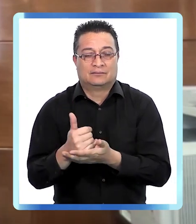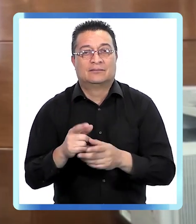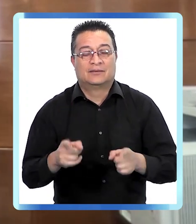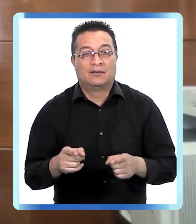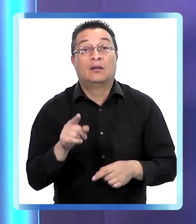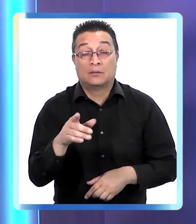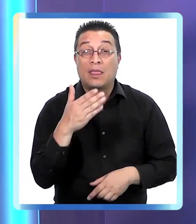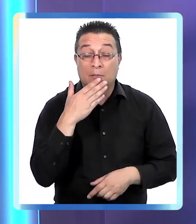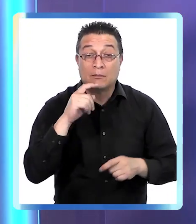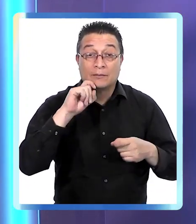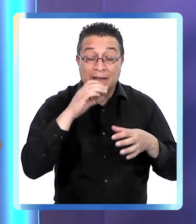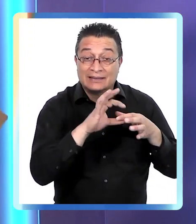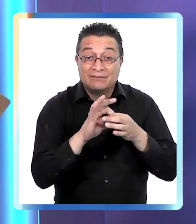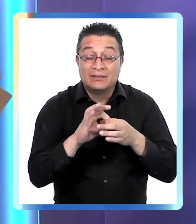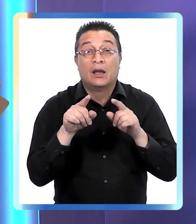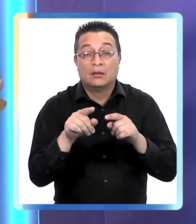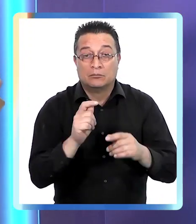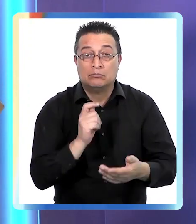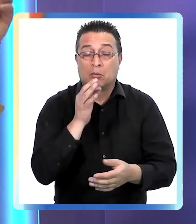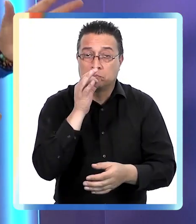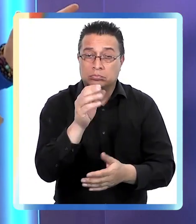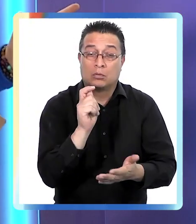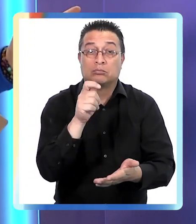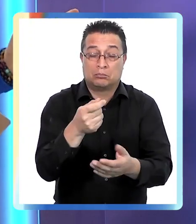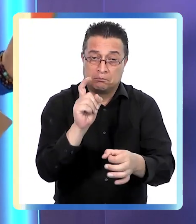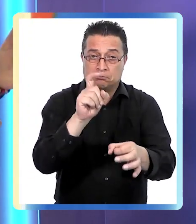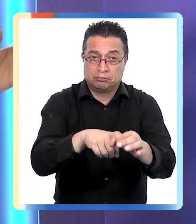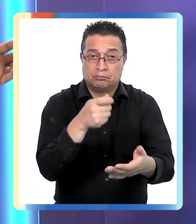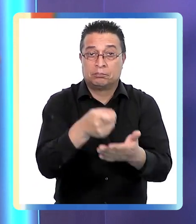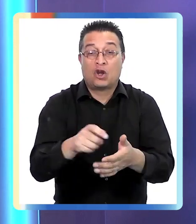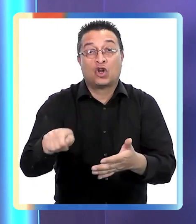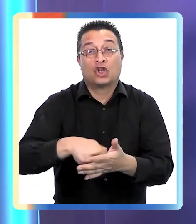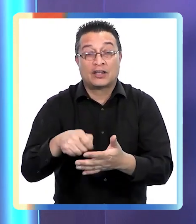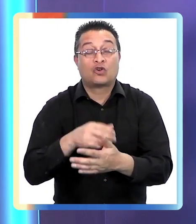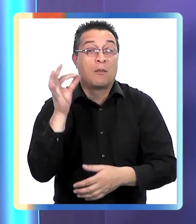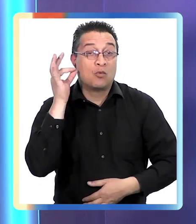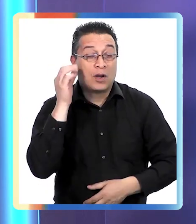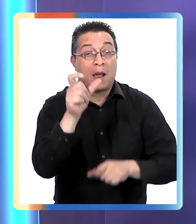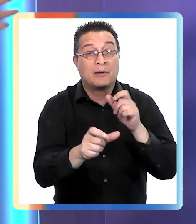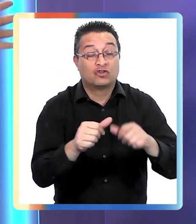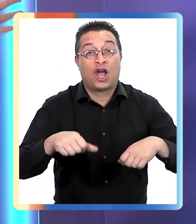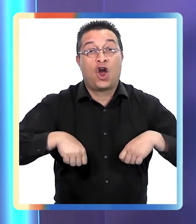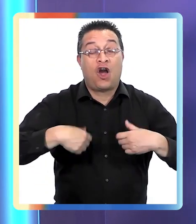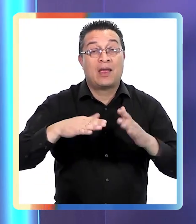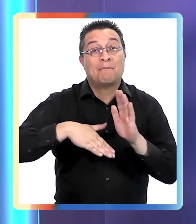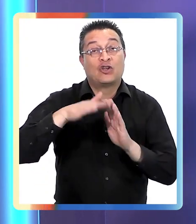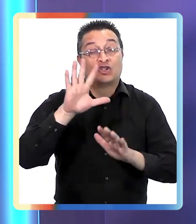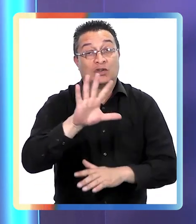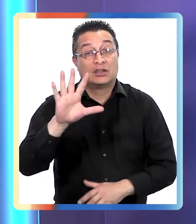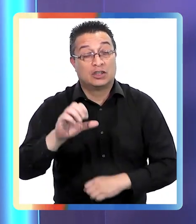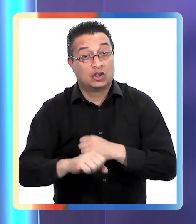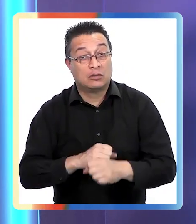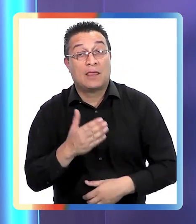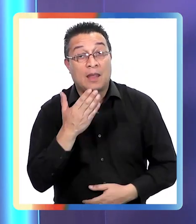medidas. Y eso implica, por ejemplo, anunciar subsidios a la contratación de mujeres, a la contratación de personas jóvenes de mayores de